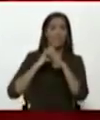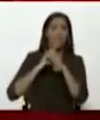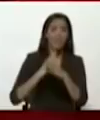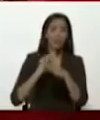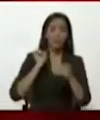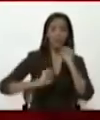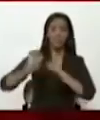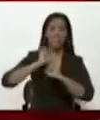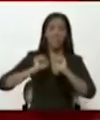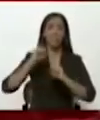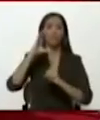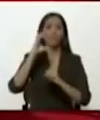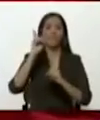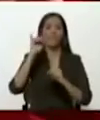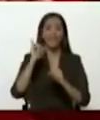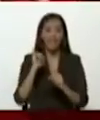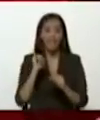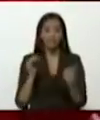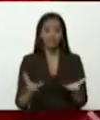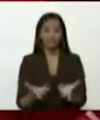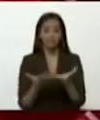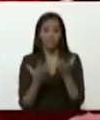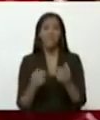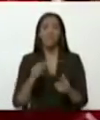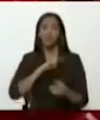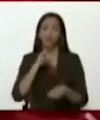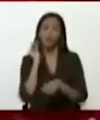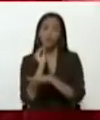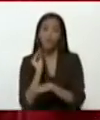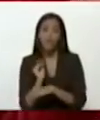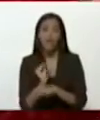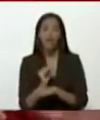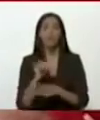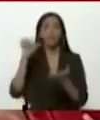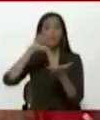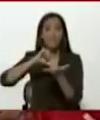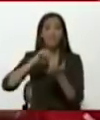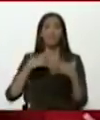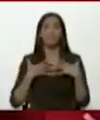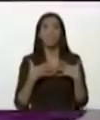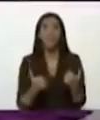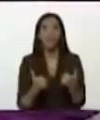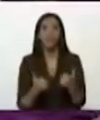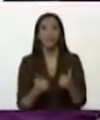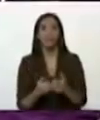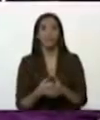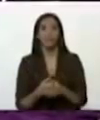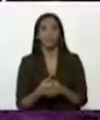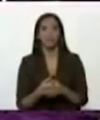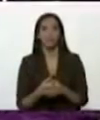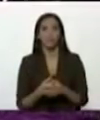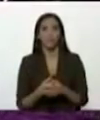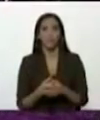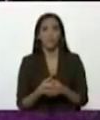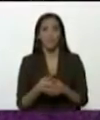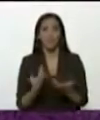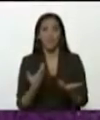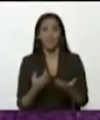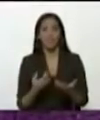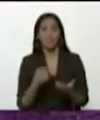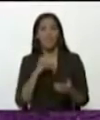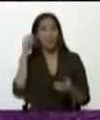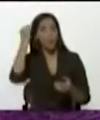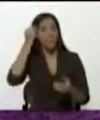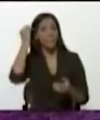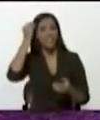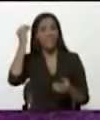quemaran unos centros de salud? Y lo pusieron al escarnio público. Porque ellos